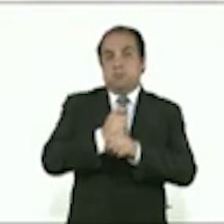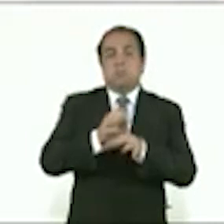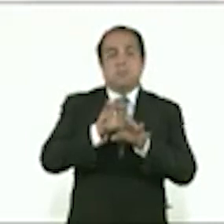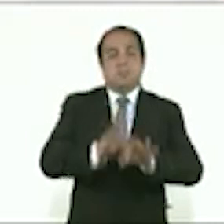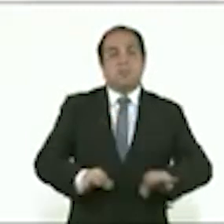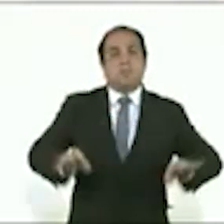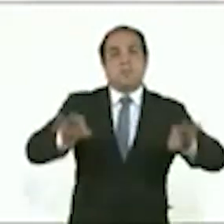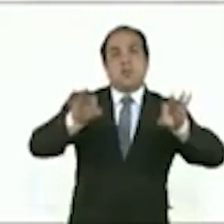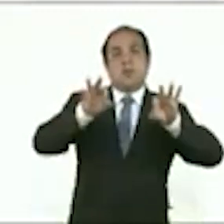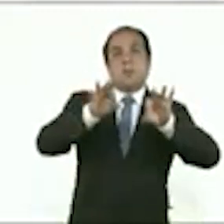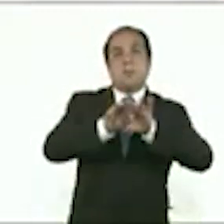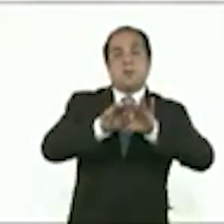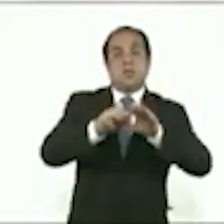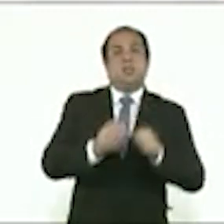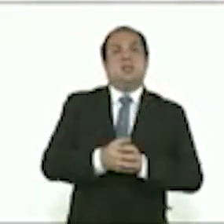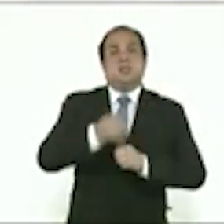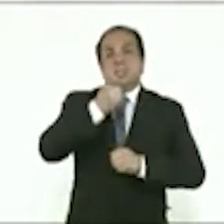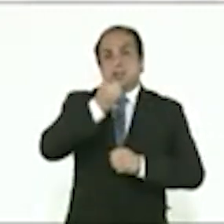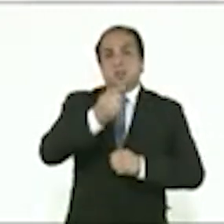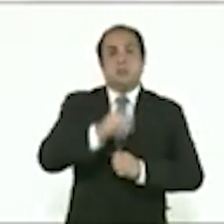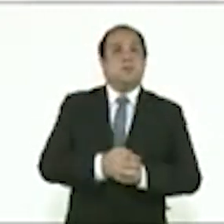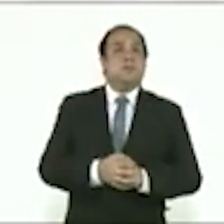importante decir que nosotros